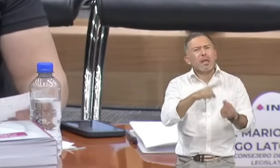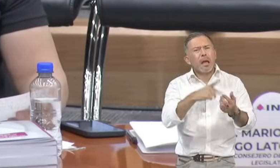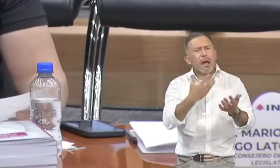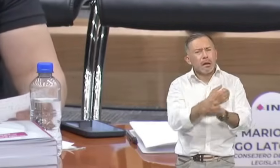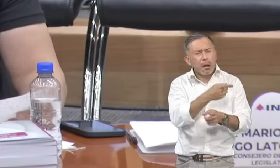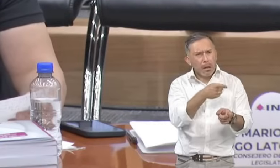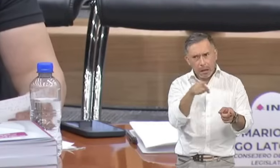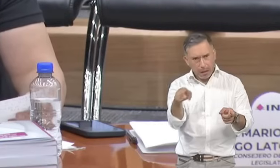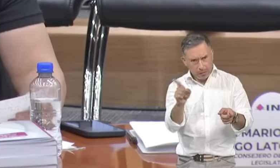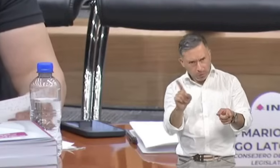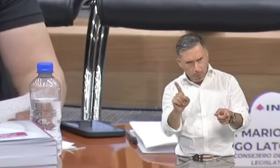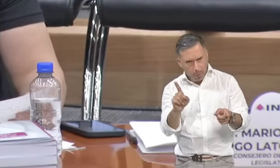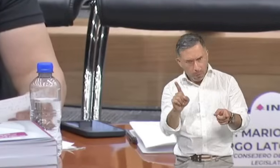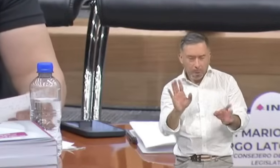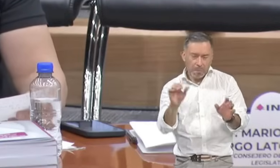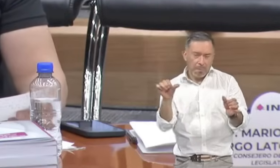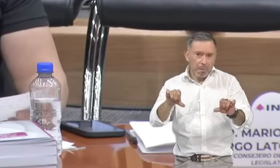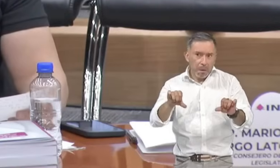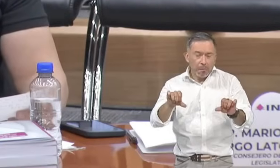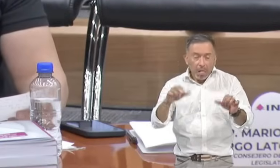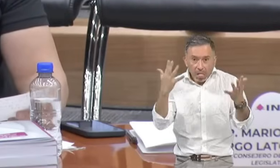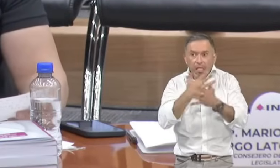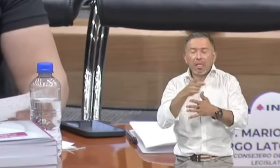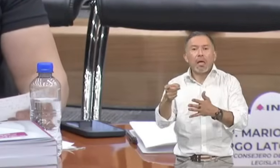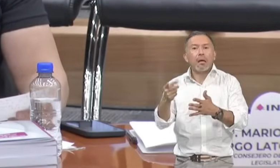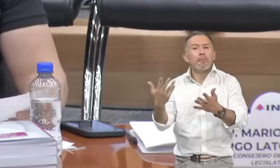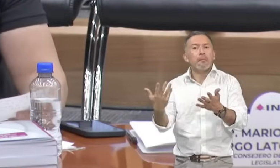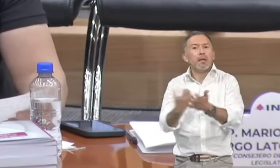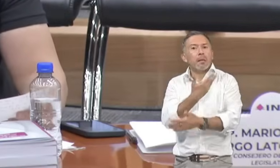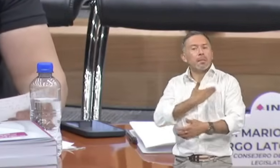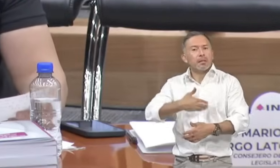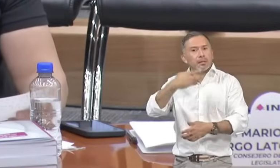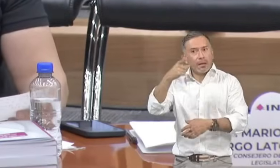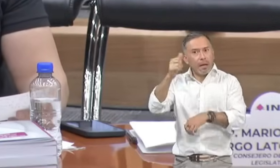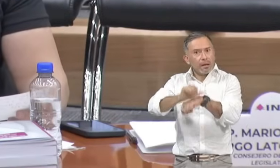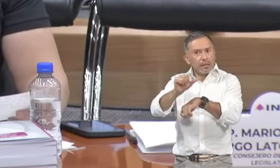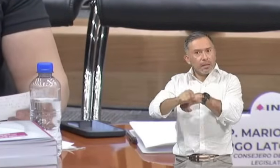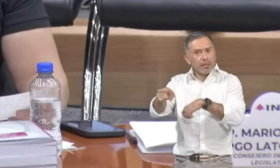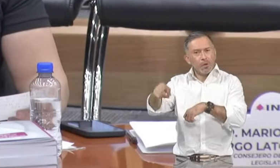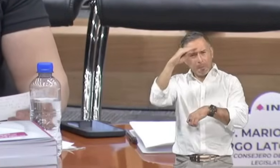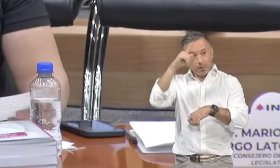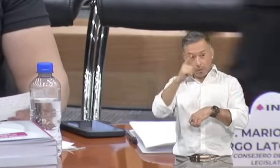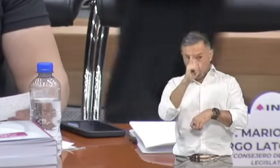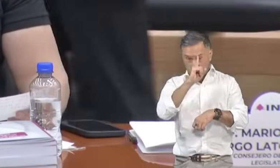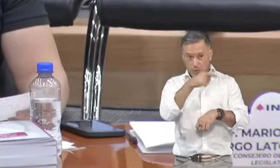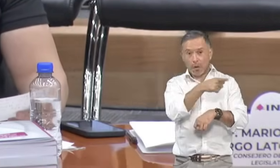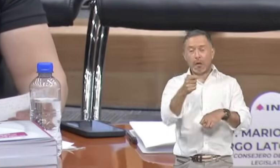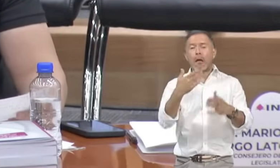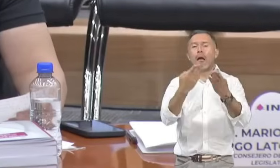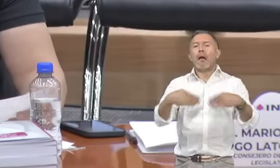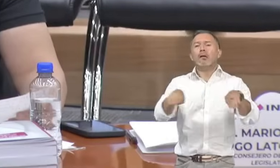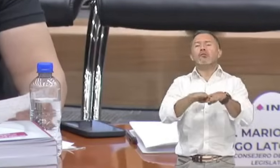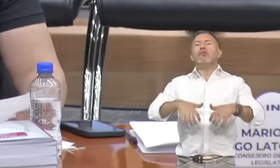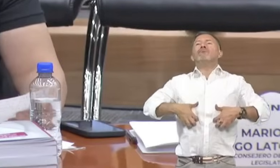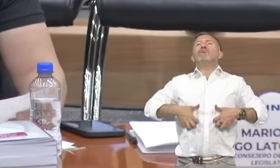presidencia de la República Argentina. No se confíen tampoco. Yo les aconsejo que no se vayan a rascar la barriga a su casa. Vamos a